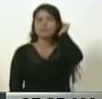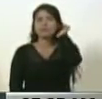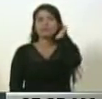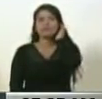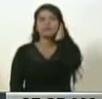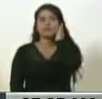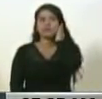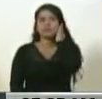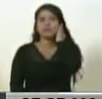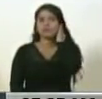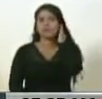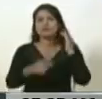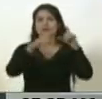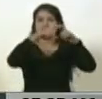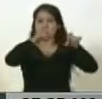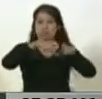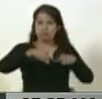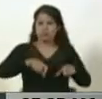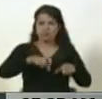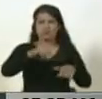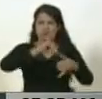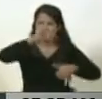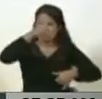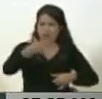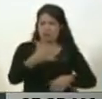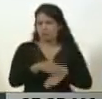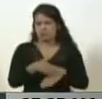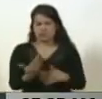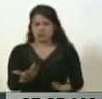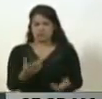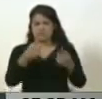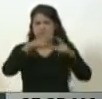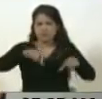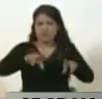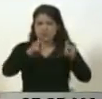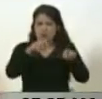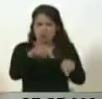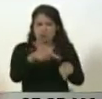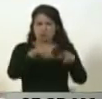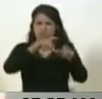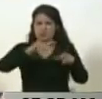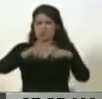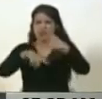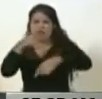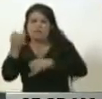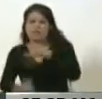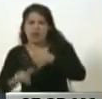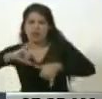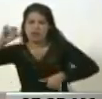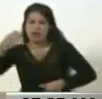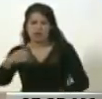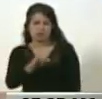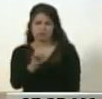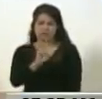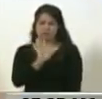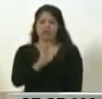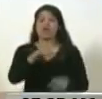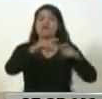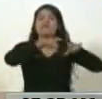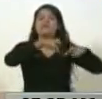genera nivel inflacionario. El nuevo cono monetario refleja una situación económica que vivimos, una situación